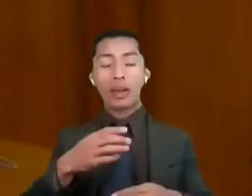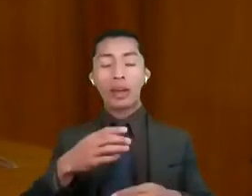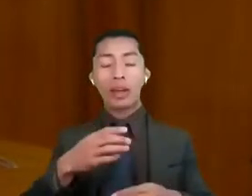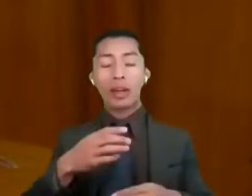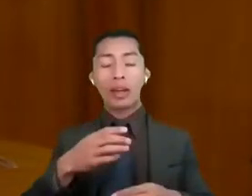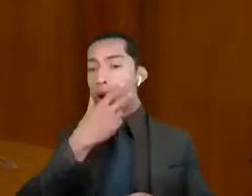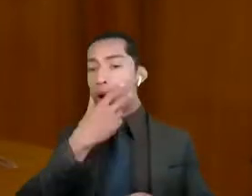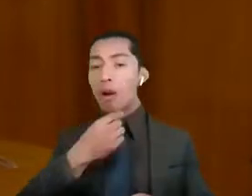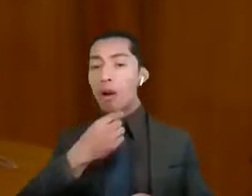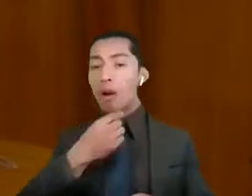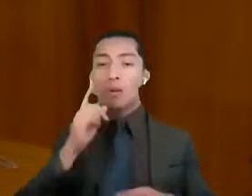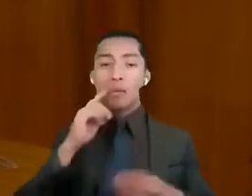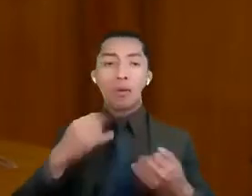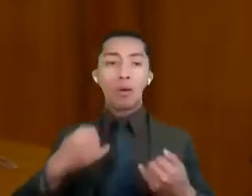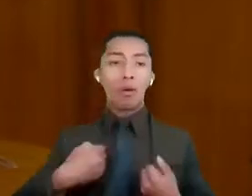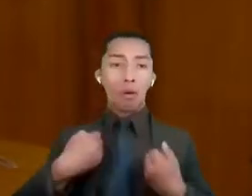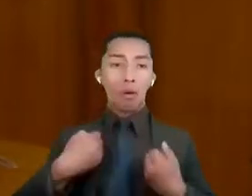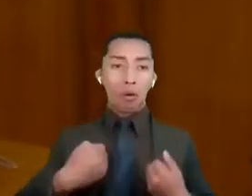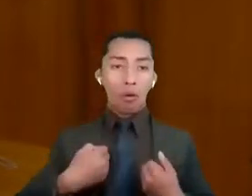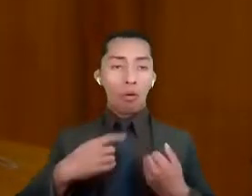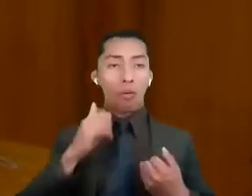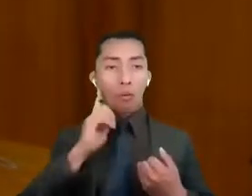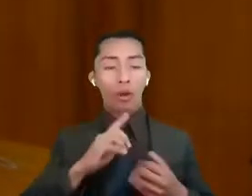mujeres desaparecidas. De las